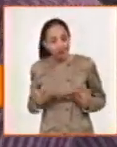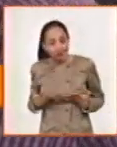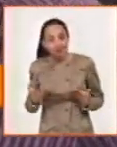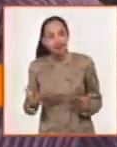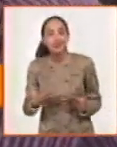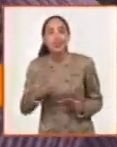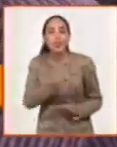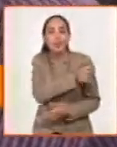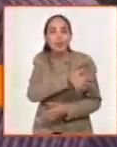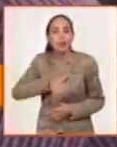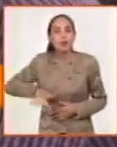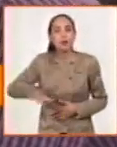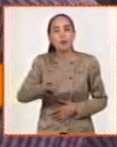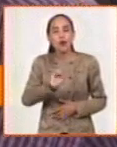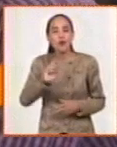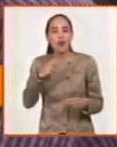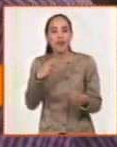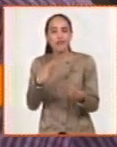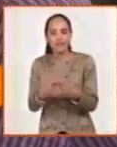La fe en salir adelante,